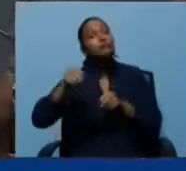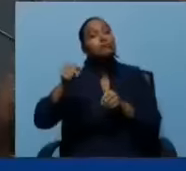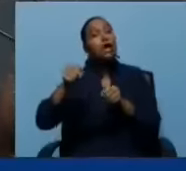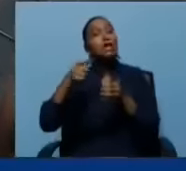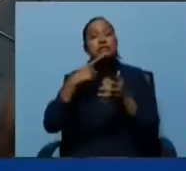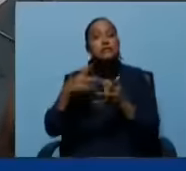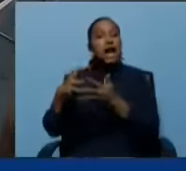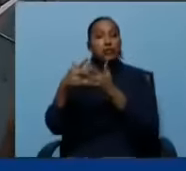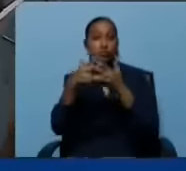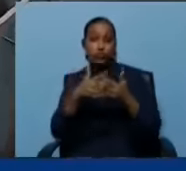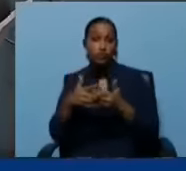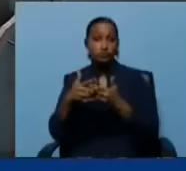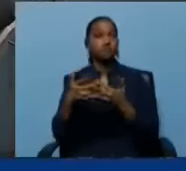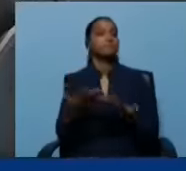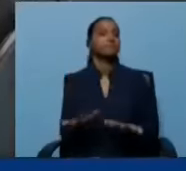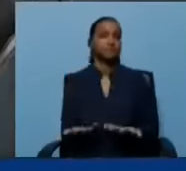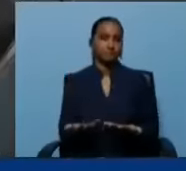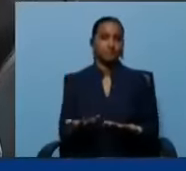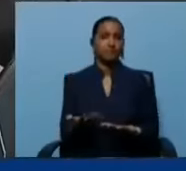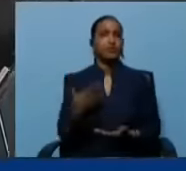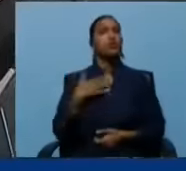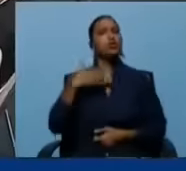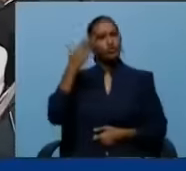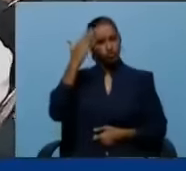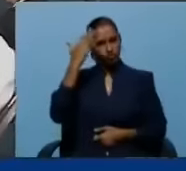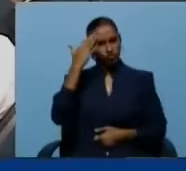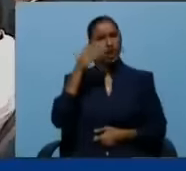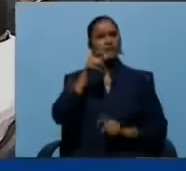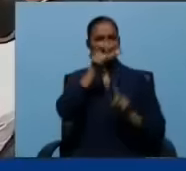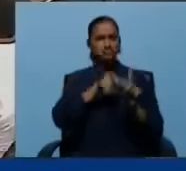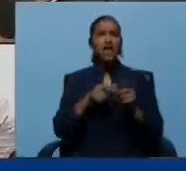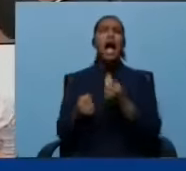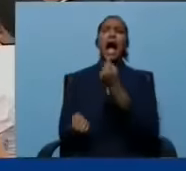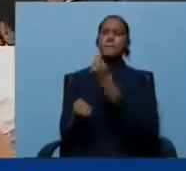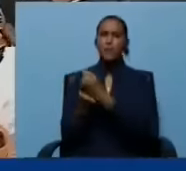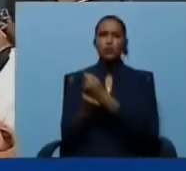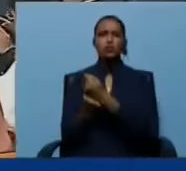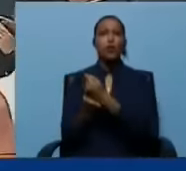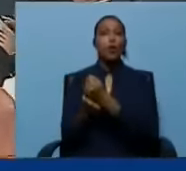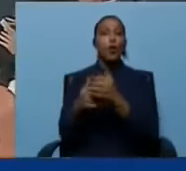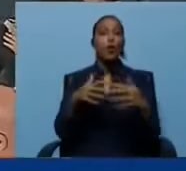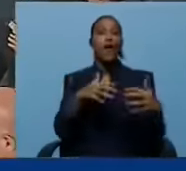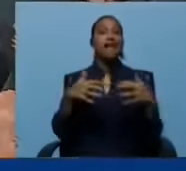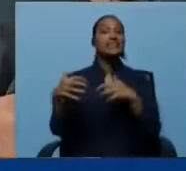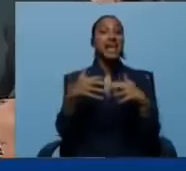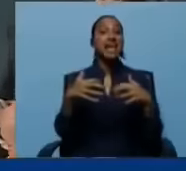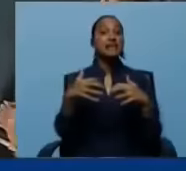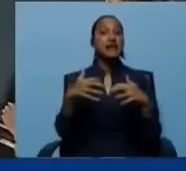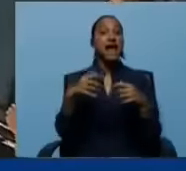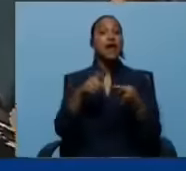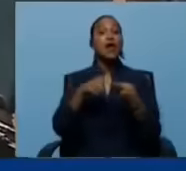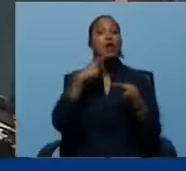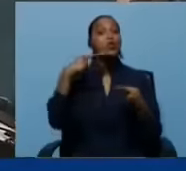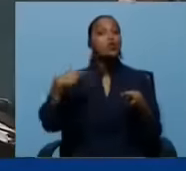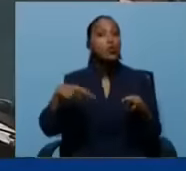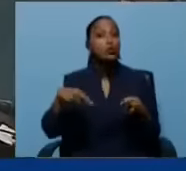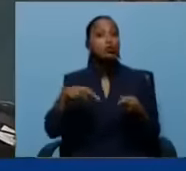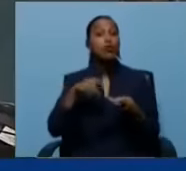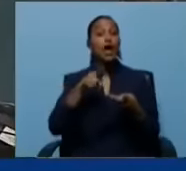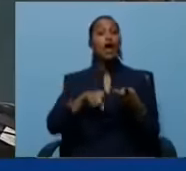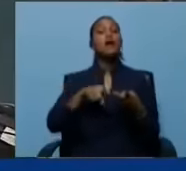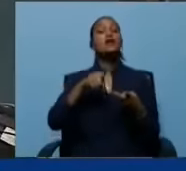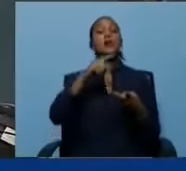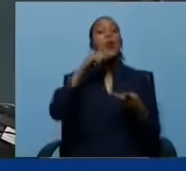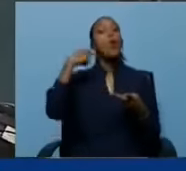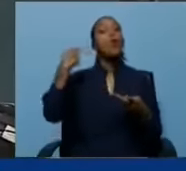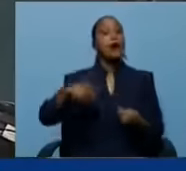Josep Borrell instiga, apoya una guerra abierta contra Rusia desde Ucrania. Incrementar la